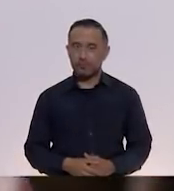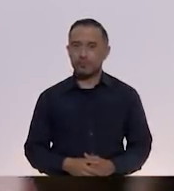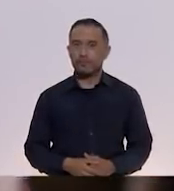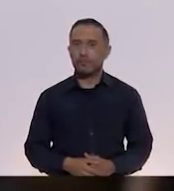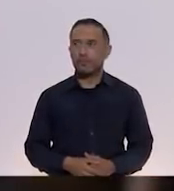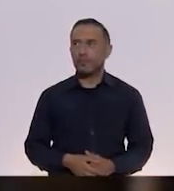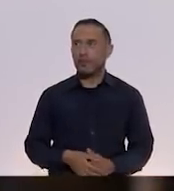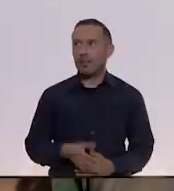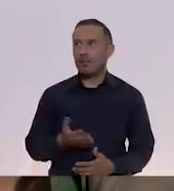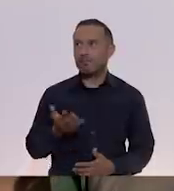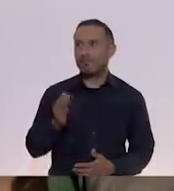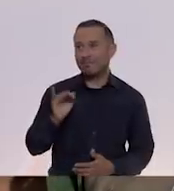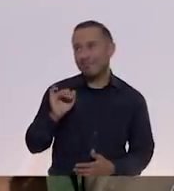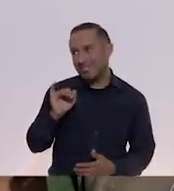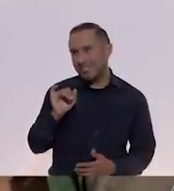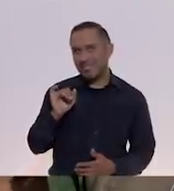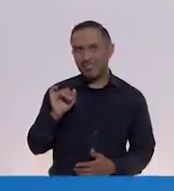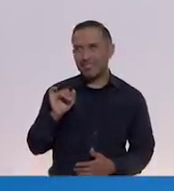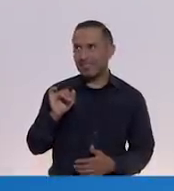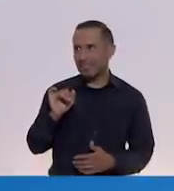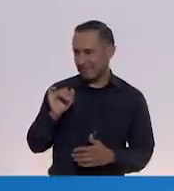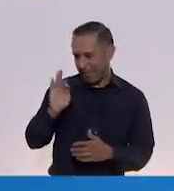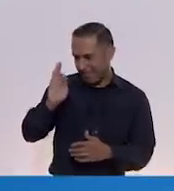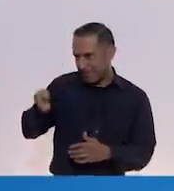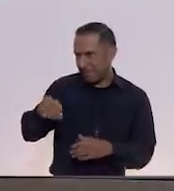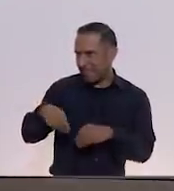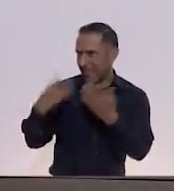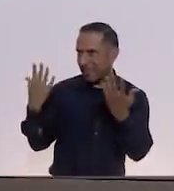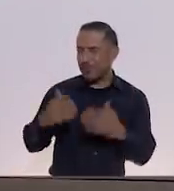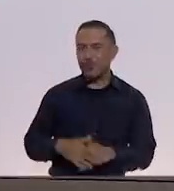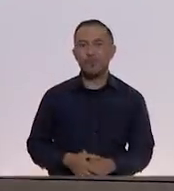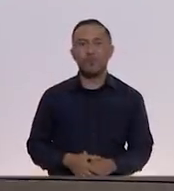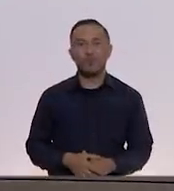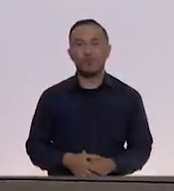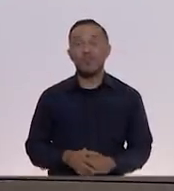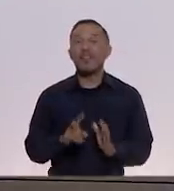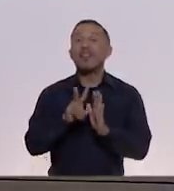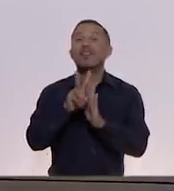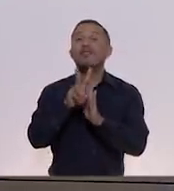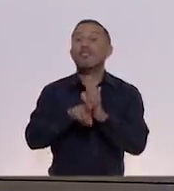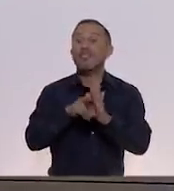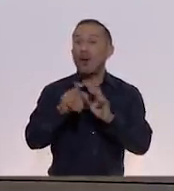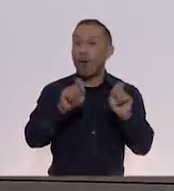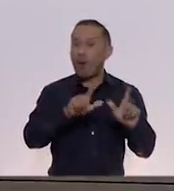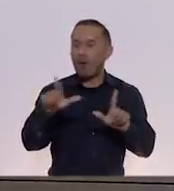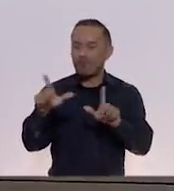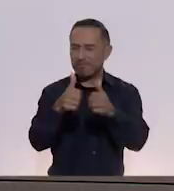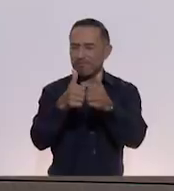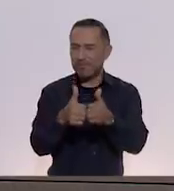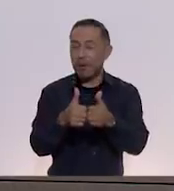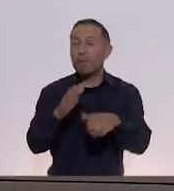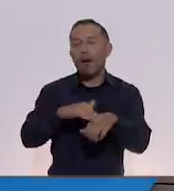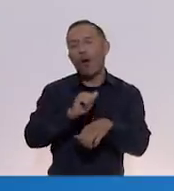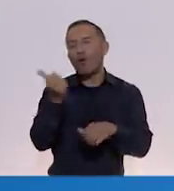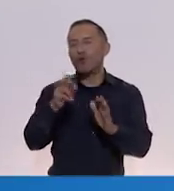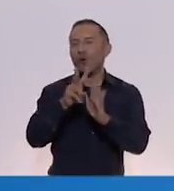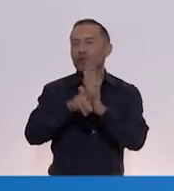Pues sí, claro. Sigan con nosotros. Ahora acompáñenme a ver el siguiente